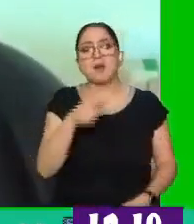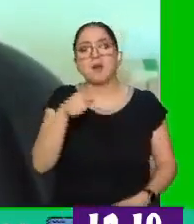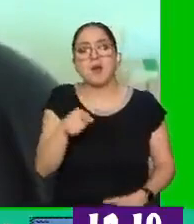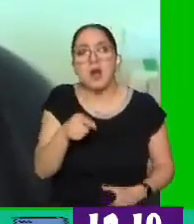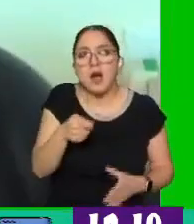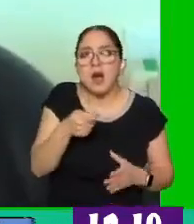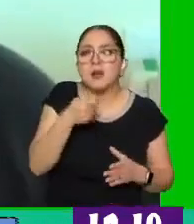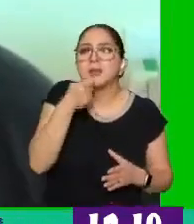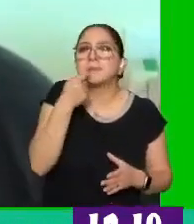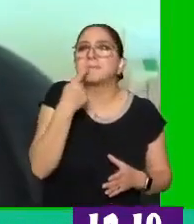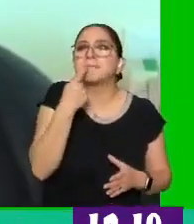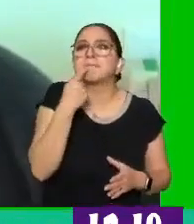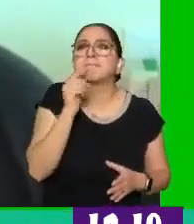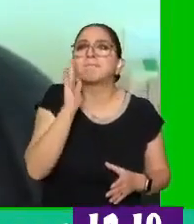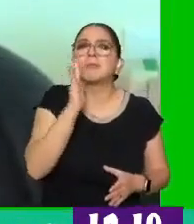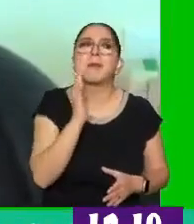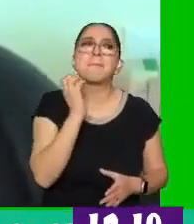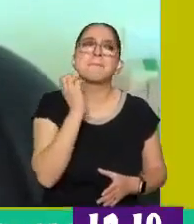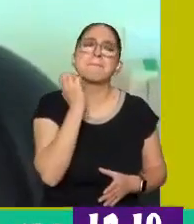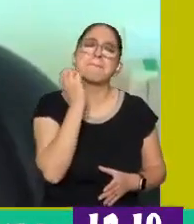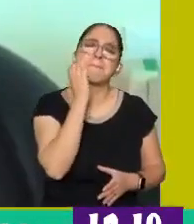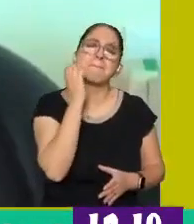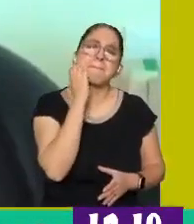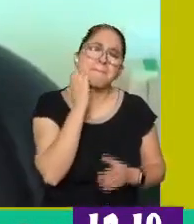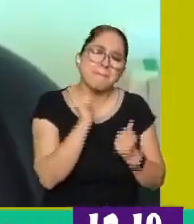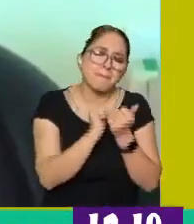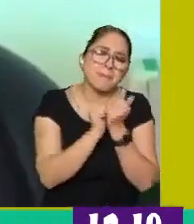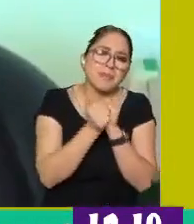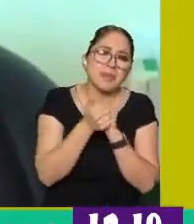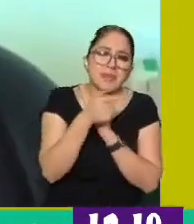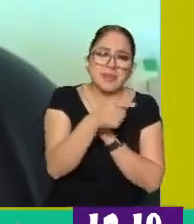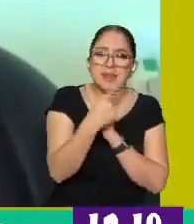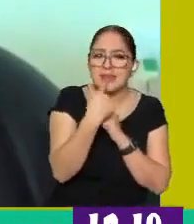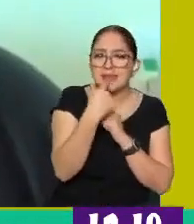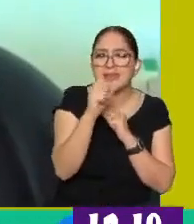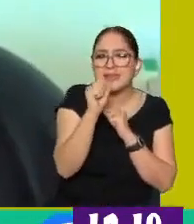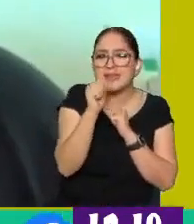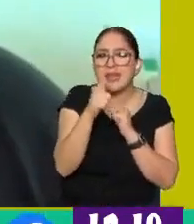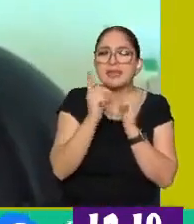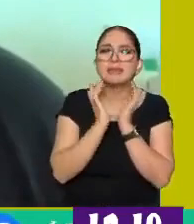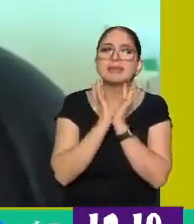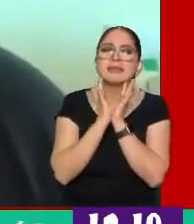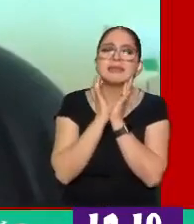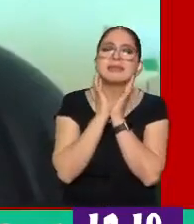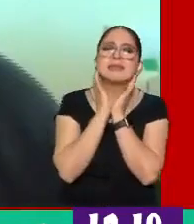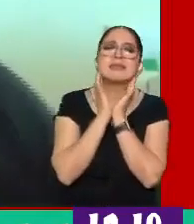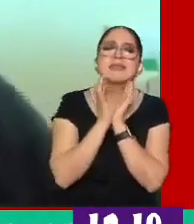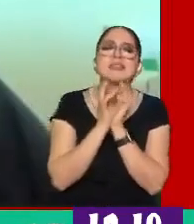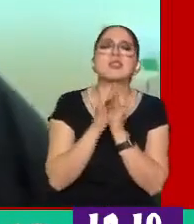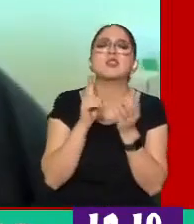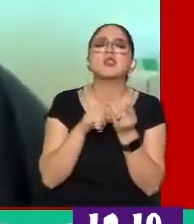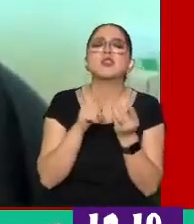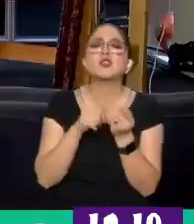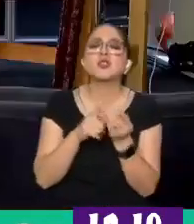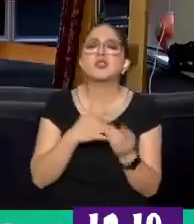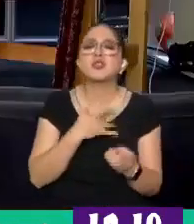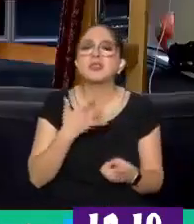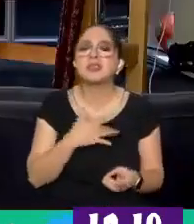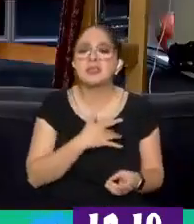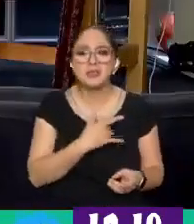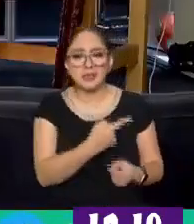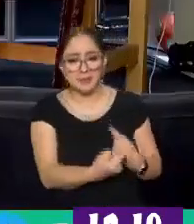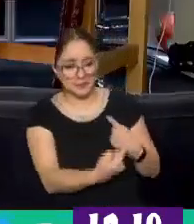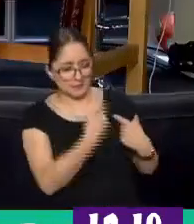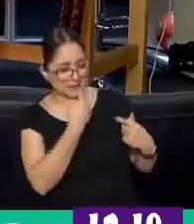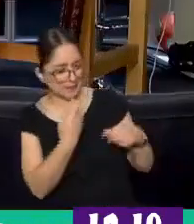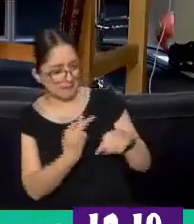Que es como amargor acá atrás. Cuando usted prueba la sal, ¿en dónde la siente, señora? ¿En qué parte de la lengua? ¿Sin albur? No,